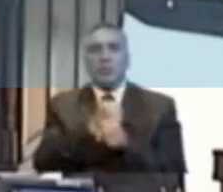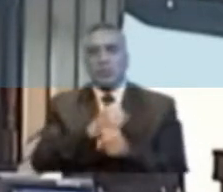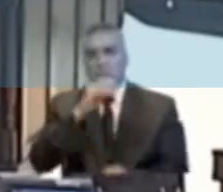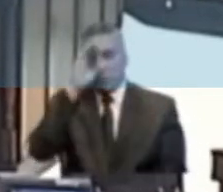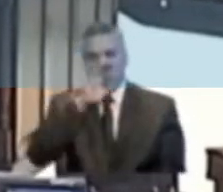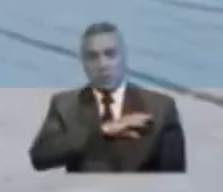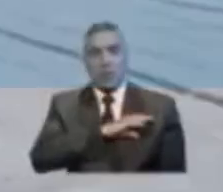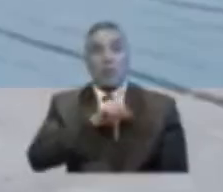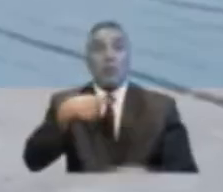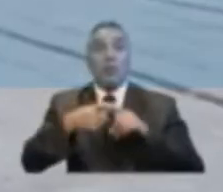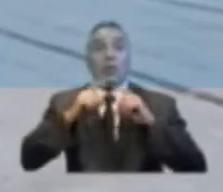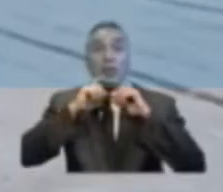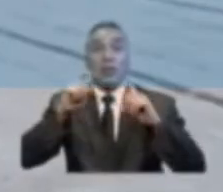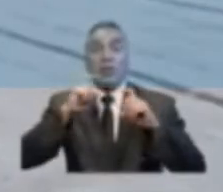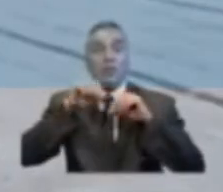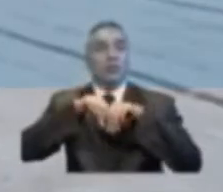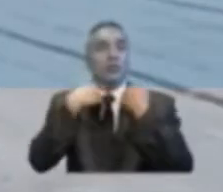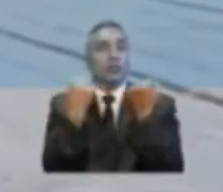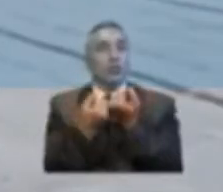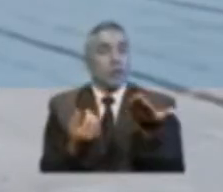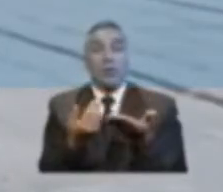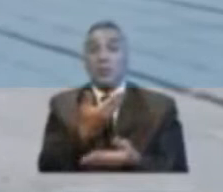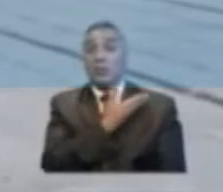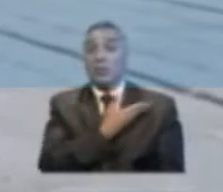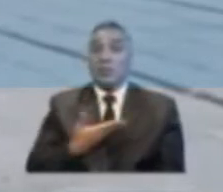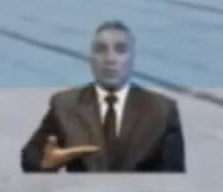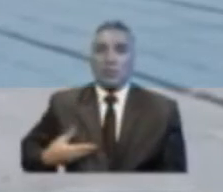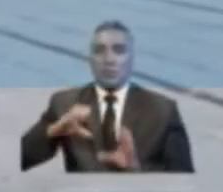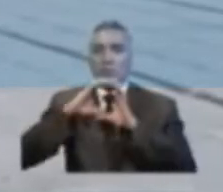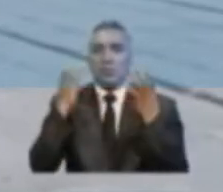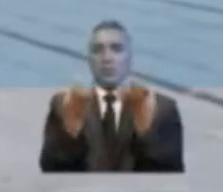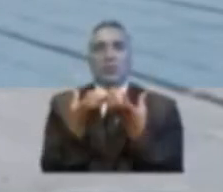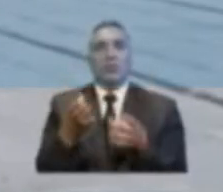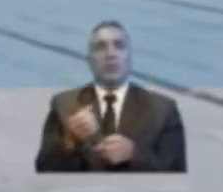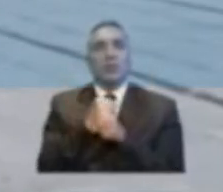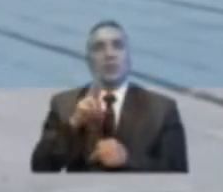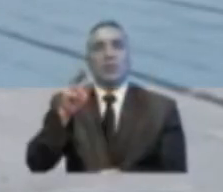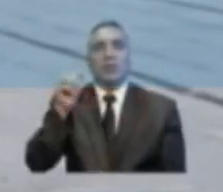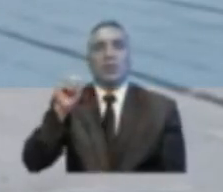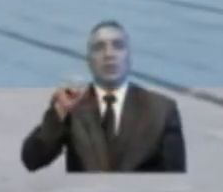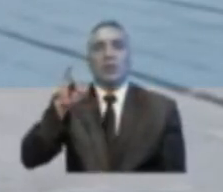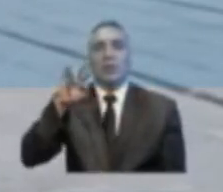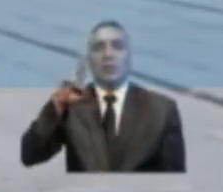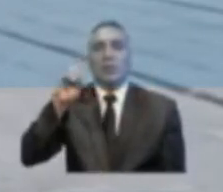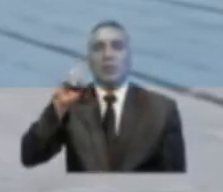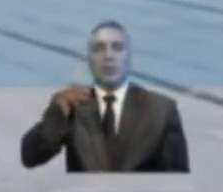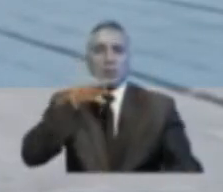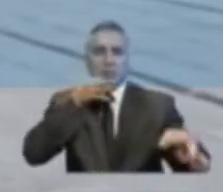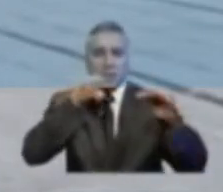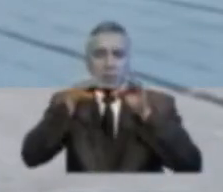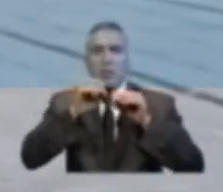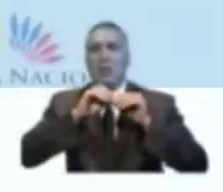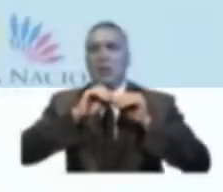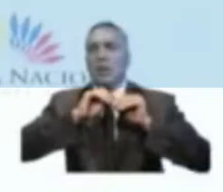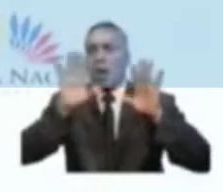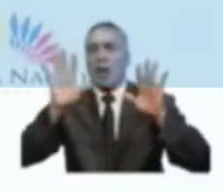policía en las protestas sociales. Sin embargo, el presidente de la Comisión de Seguridad, Ramiro Narváez, explicó que el tema está